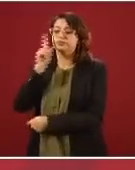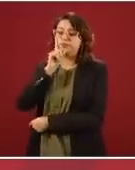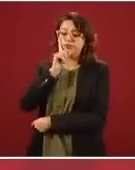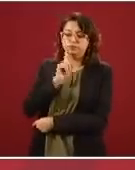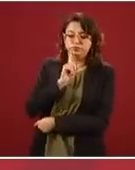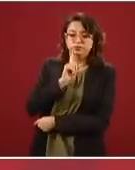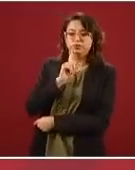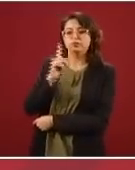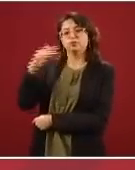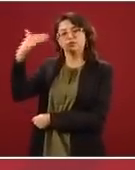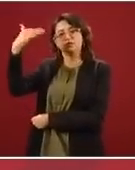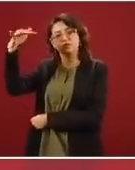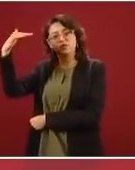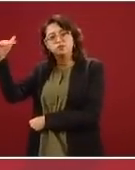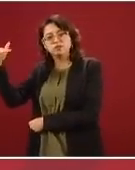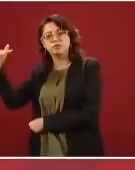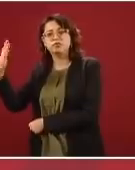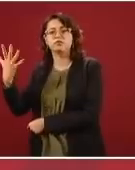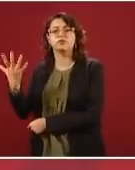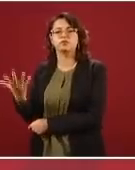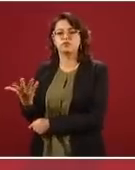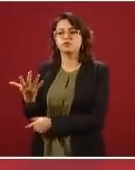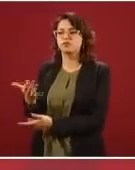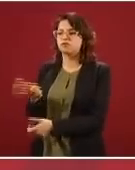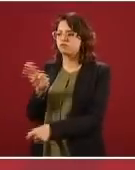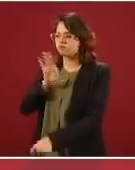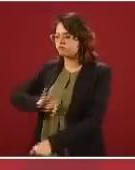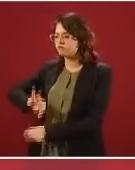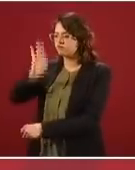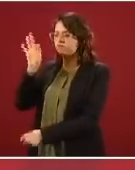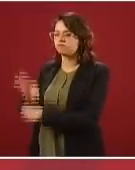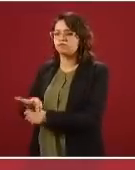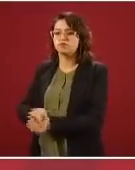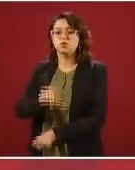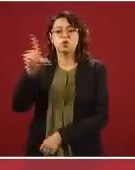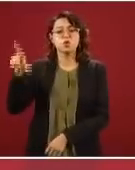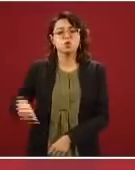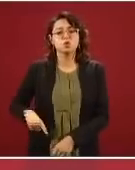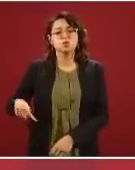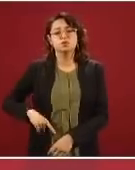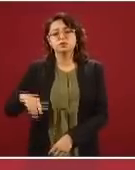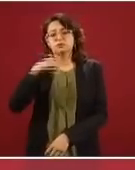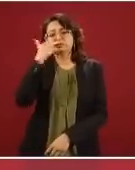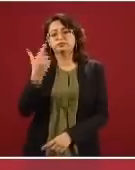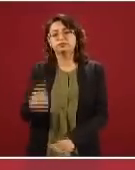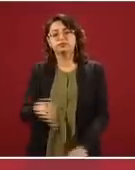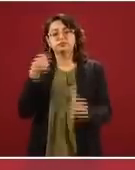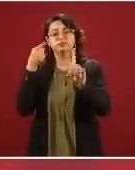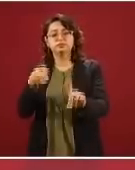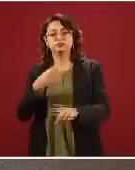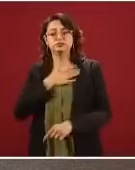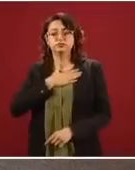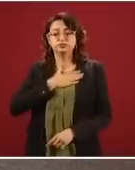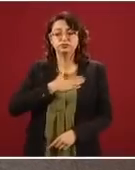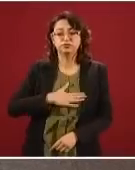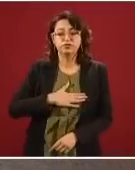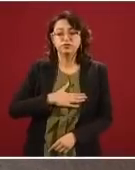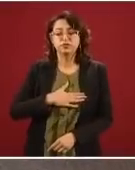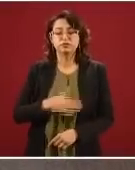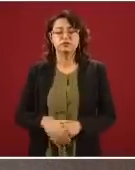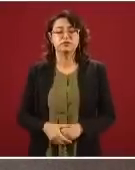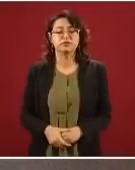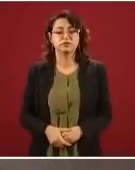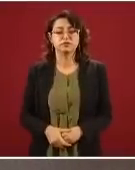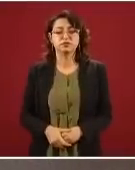mujeres, adultos, y que este es un gobierno que procura la justicia, que nosotros